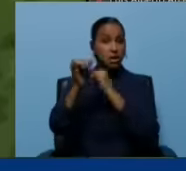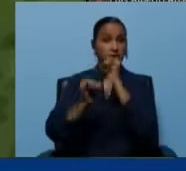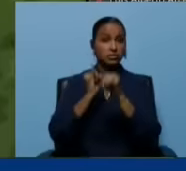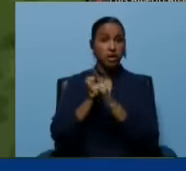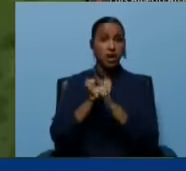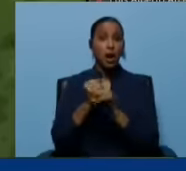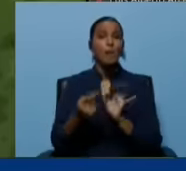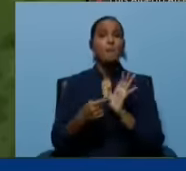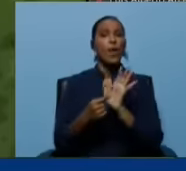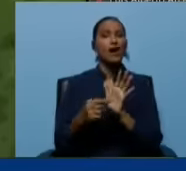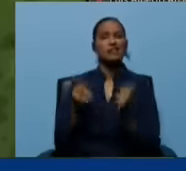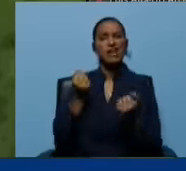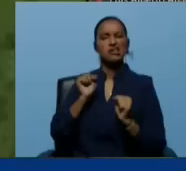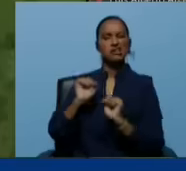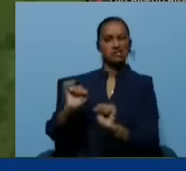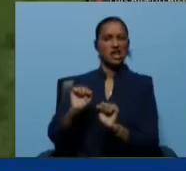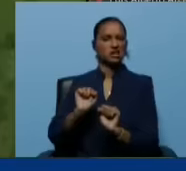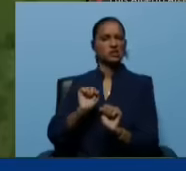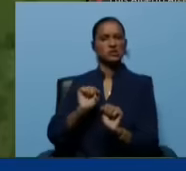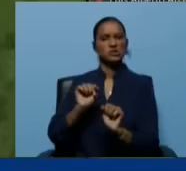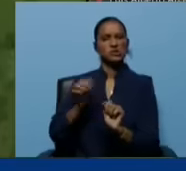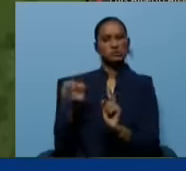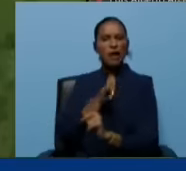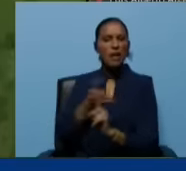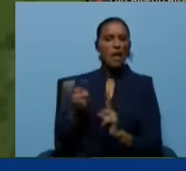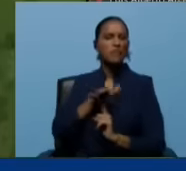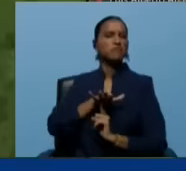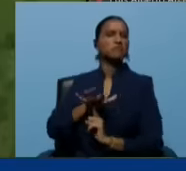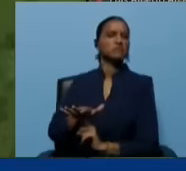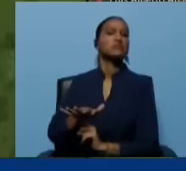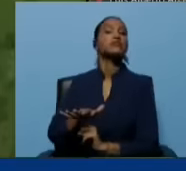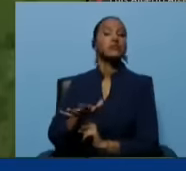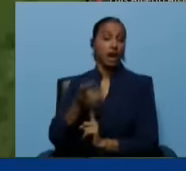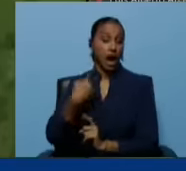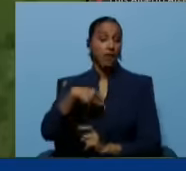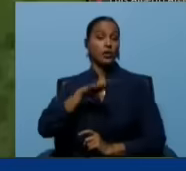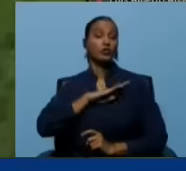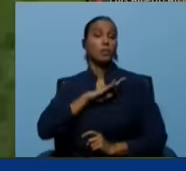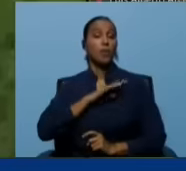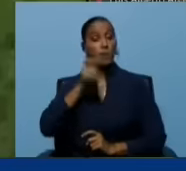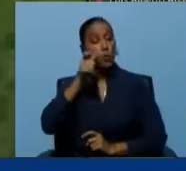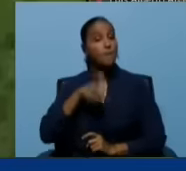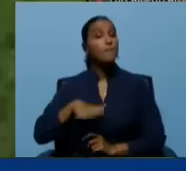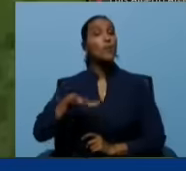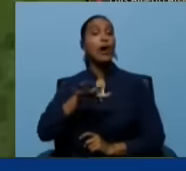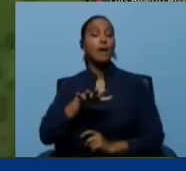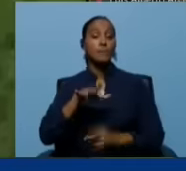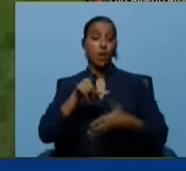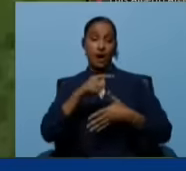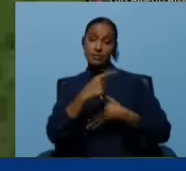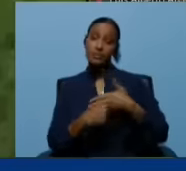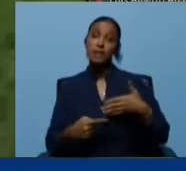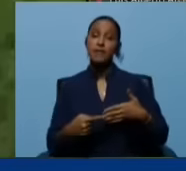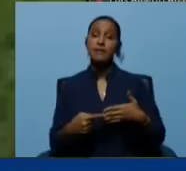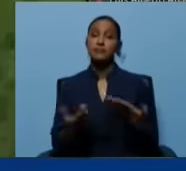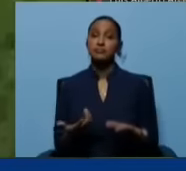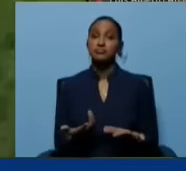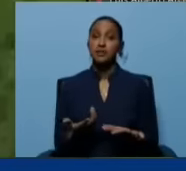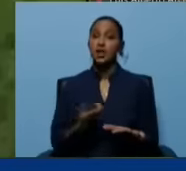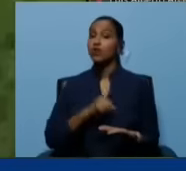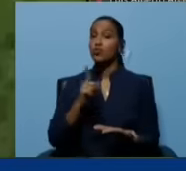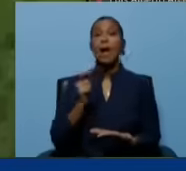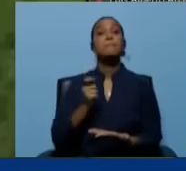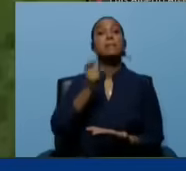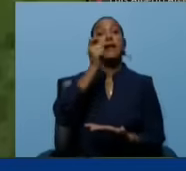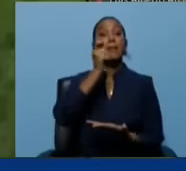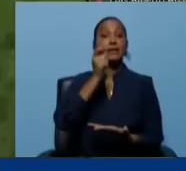muestran rechazo y desprecio por la voluntad popular en nuestros pueblos. No es primera vez que intentan detener procesos